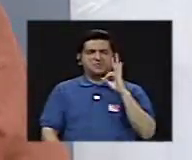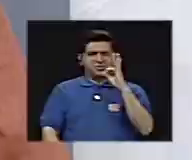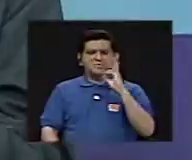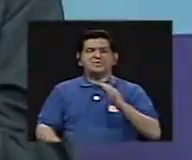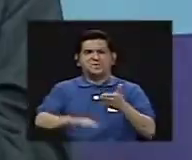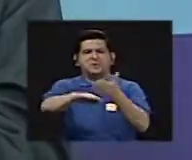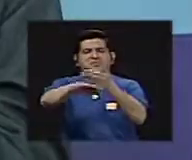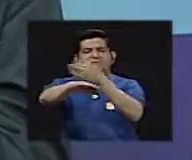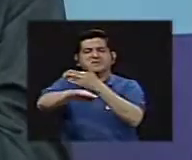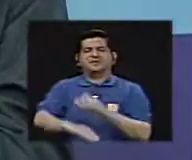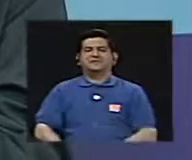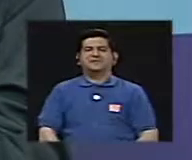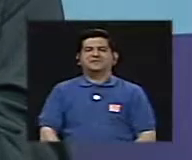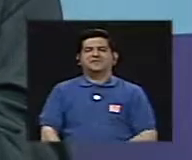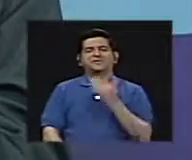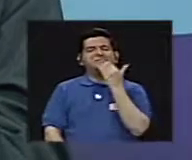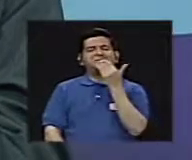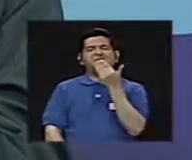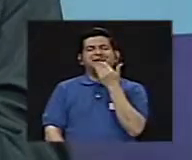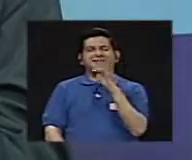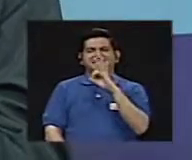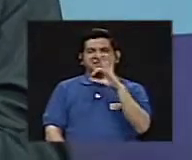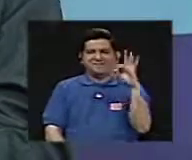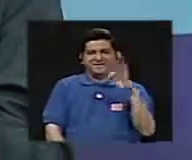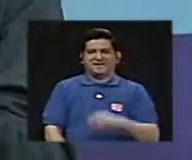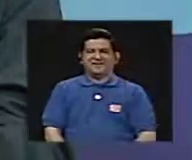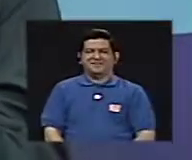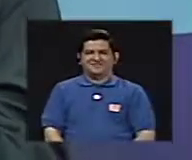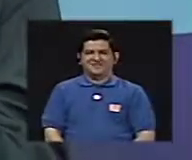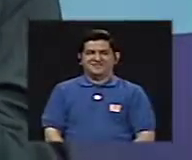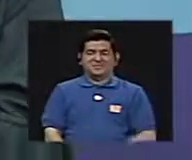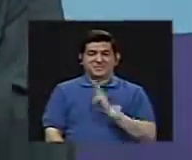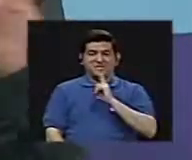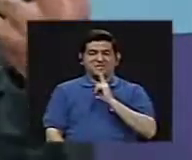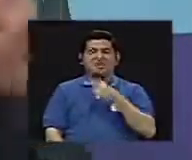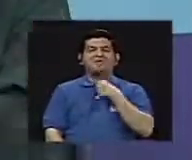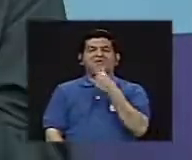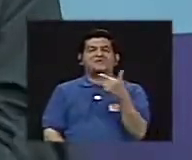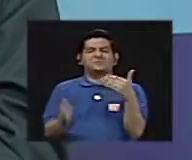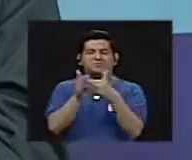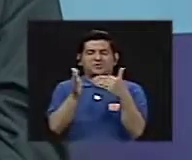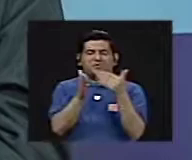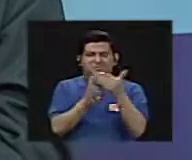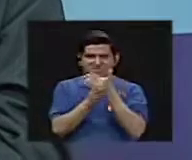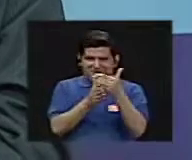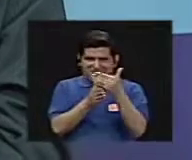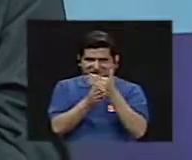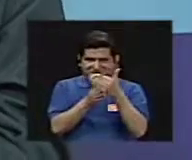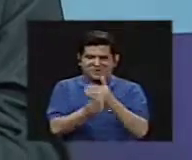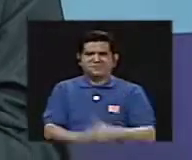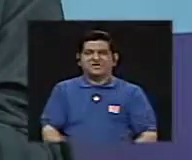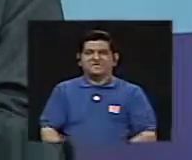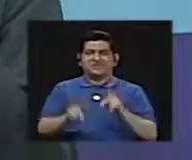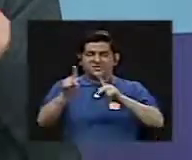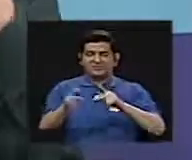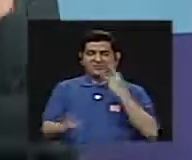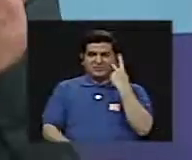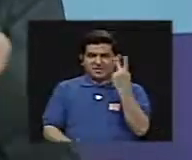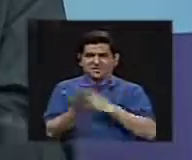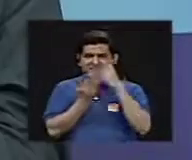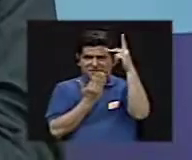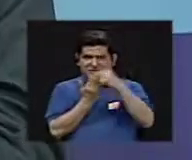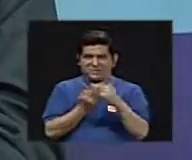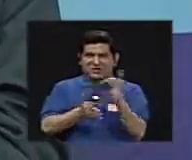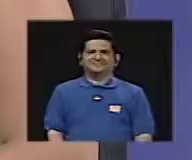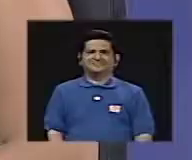también. ¿Cómo no? Bueno, muchísimas gracias, Fernando. Gracias a ustedes. Fue realmente un placer volver a compartir con nuestros televidentes el